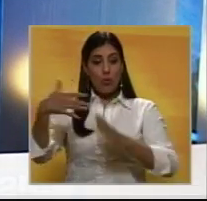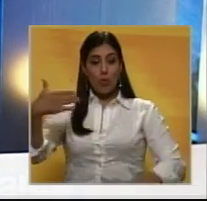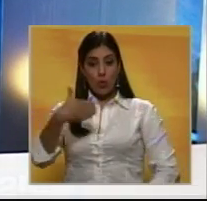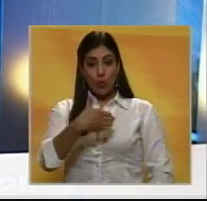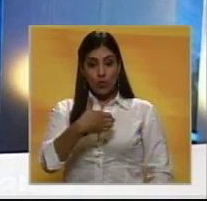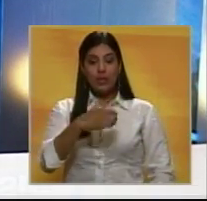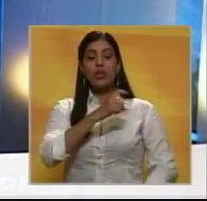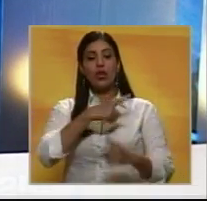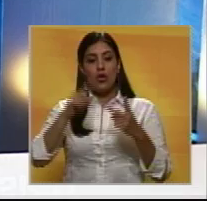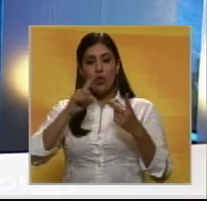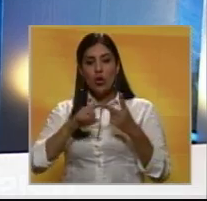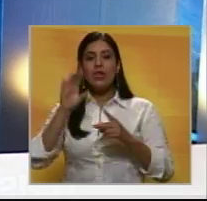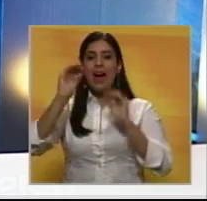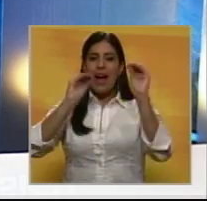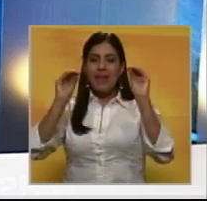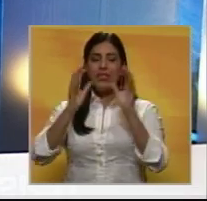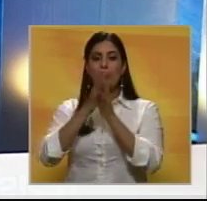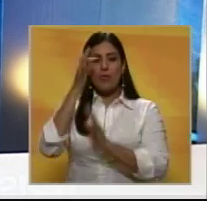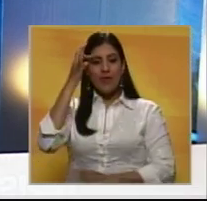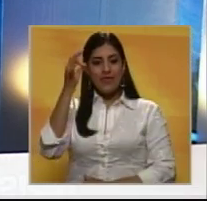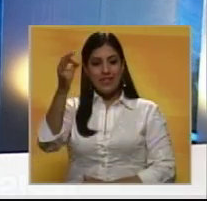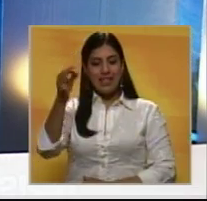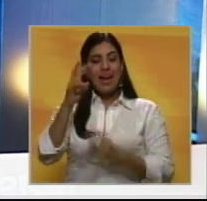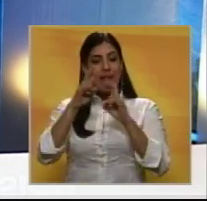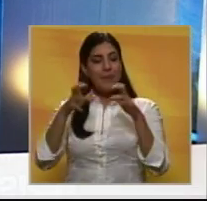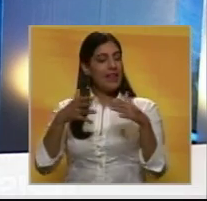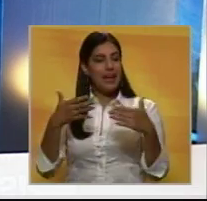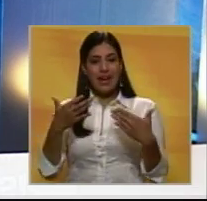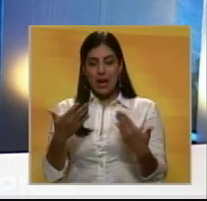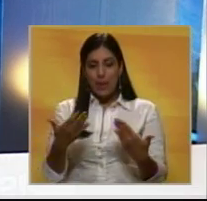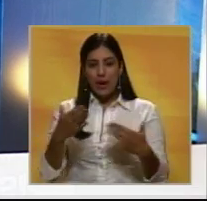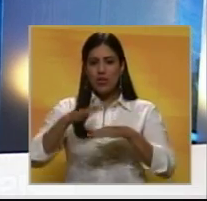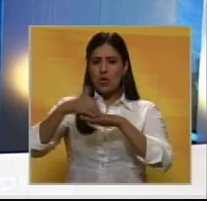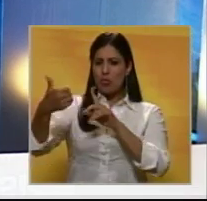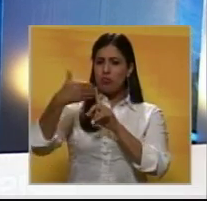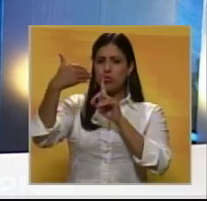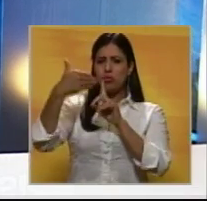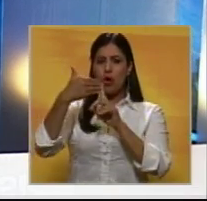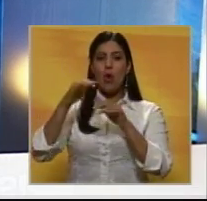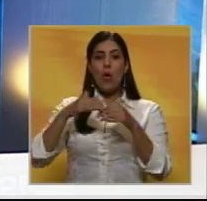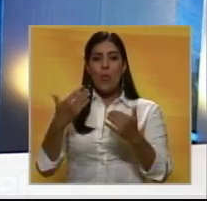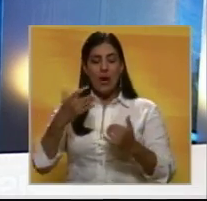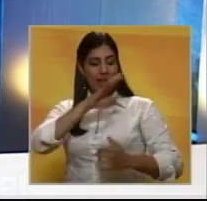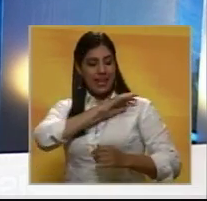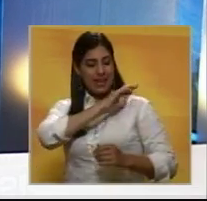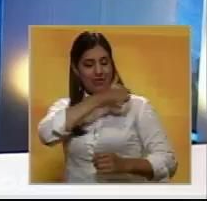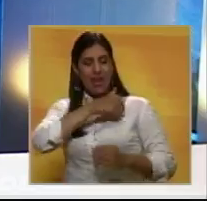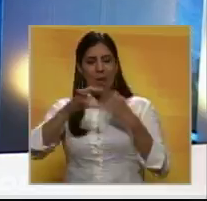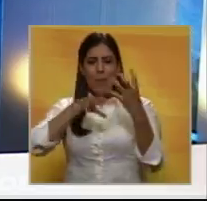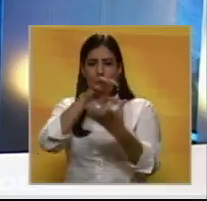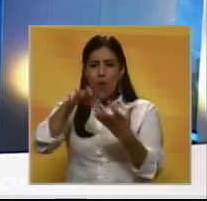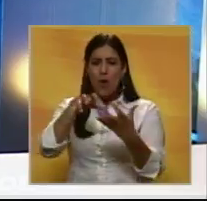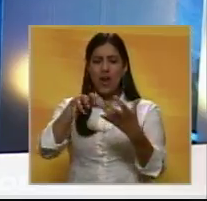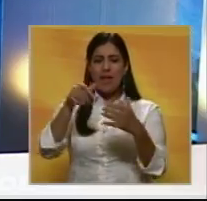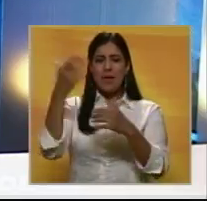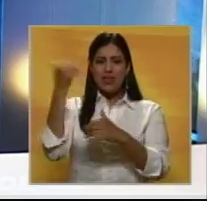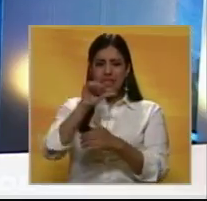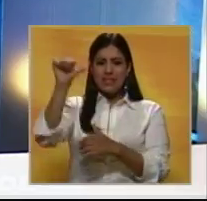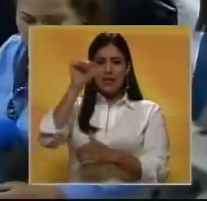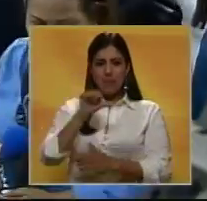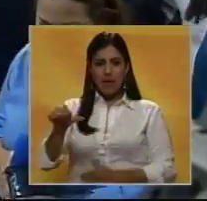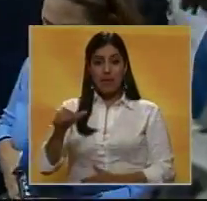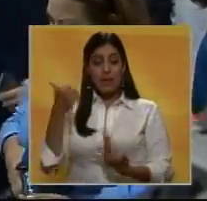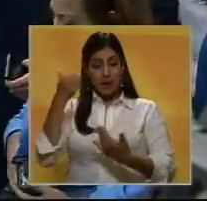Tomás Guanipa y José Guerra, solicitaron a la Fiscalía que investigue las acusaciones en su contra de generar hechos violentos durante las últimas